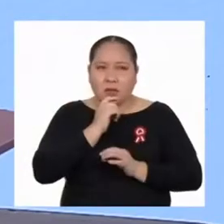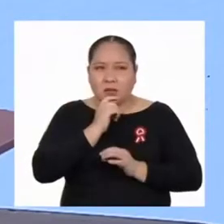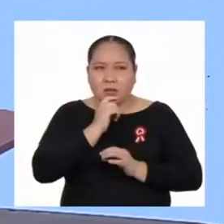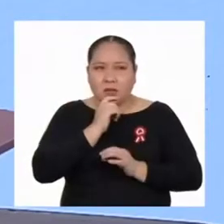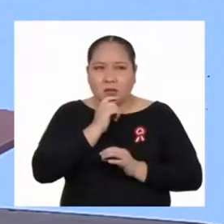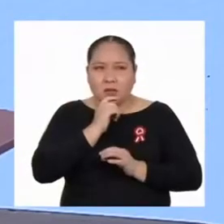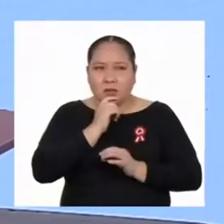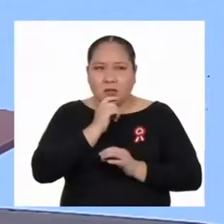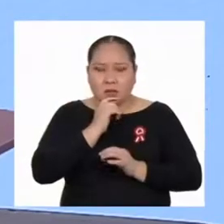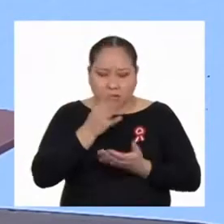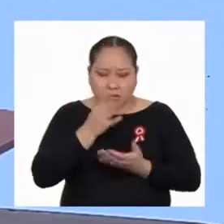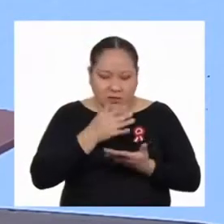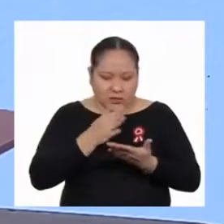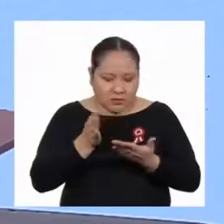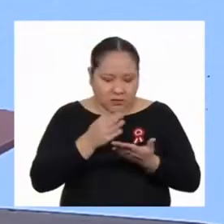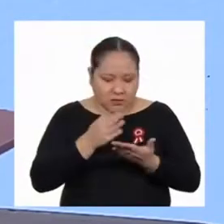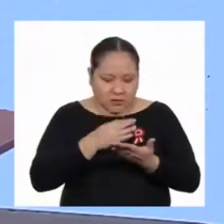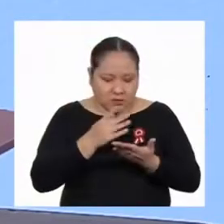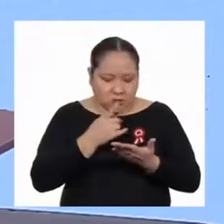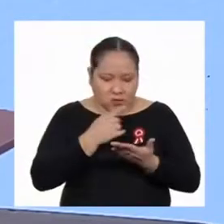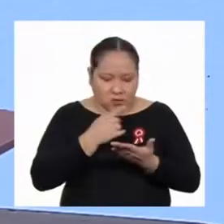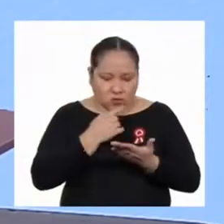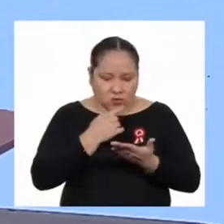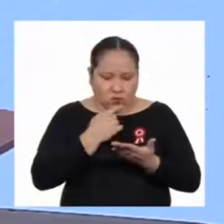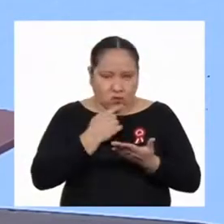identificarlo, está por acá.